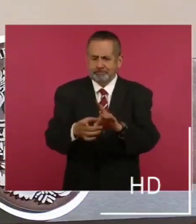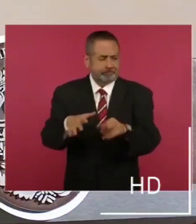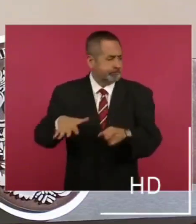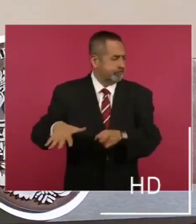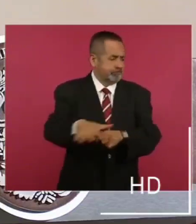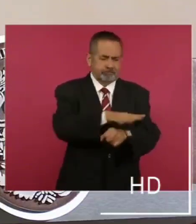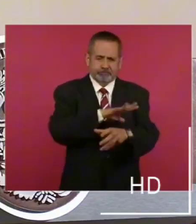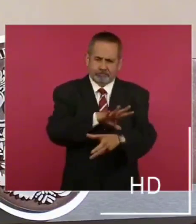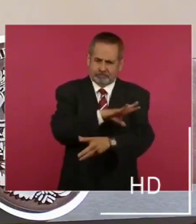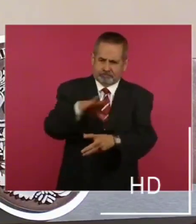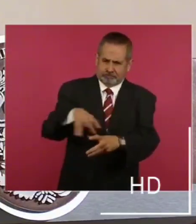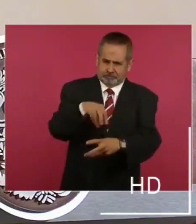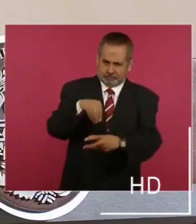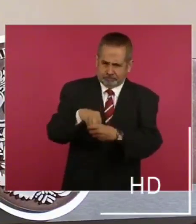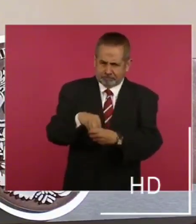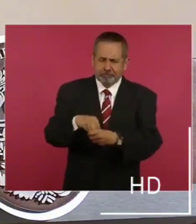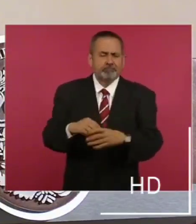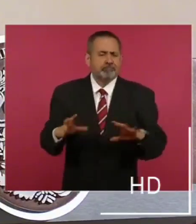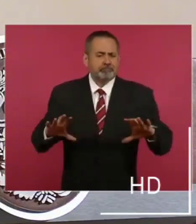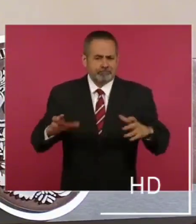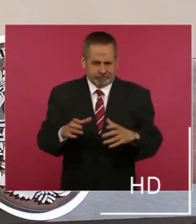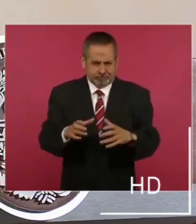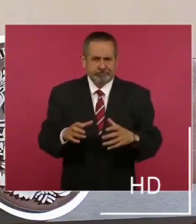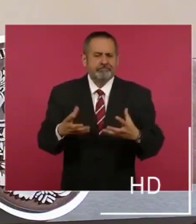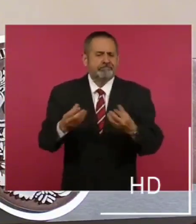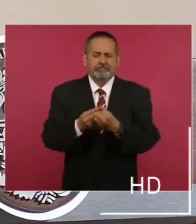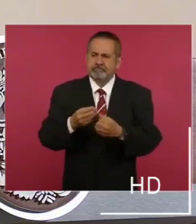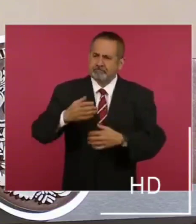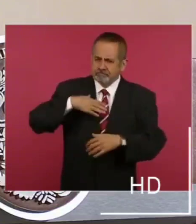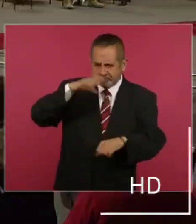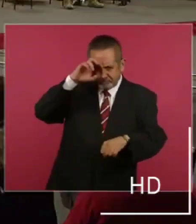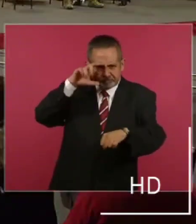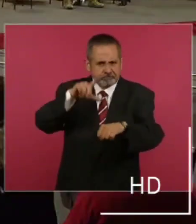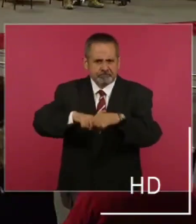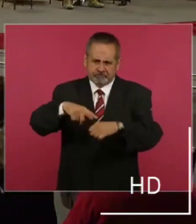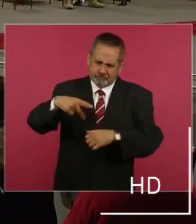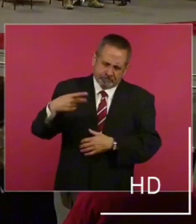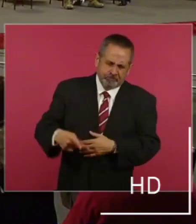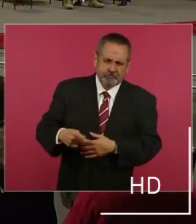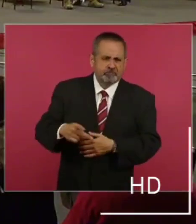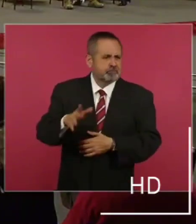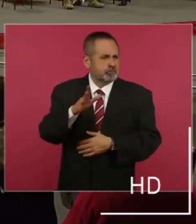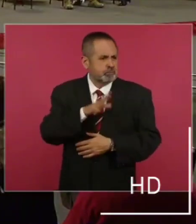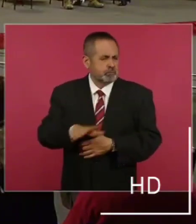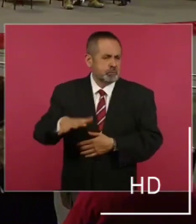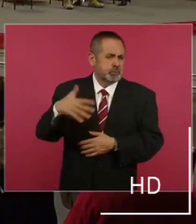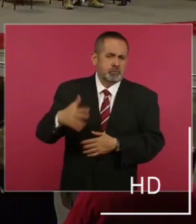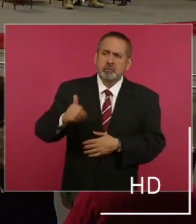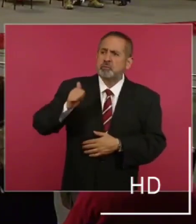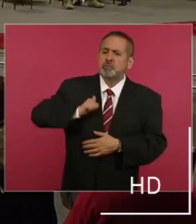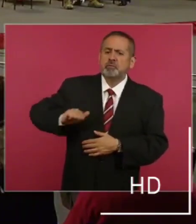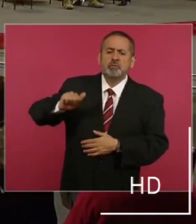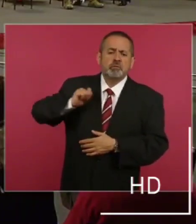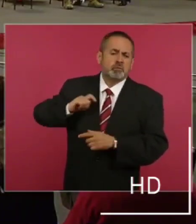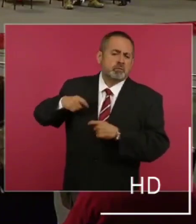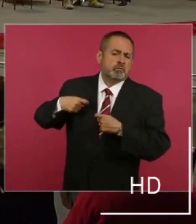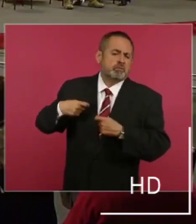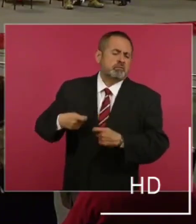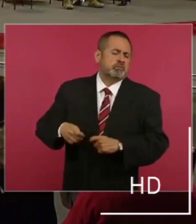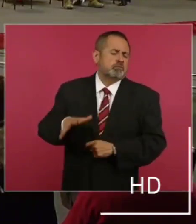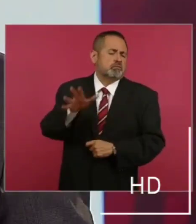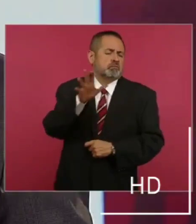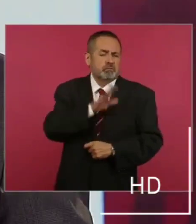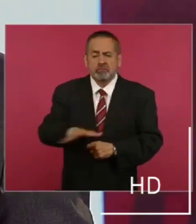la afirmación de nuestra cultura y de la grandeza de las civilizaciones que nos han precedido. Por eso